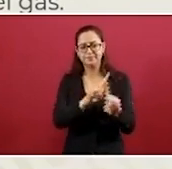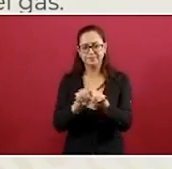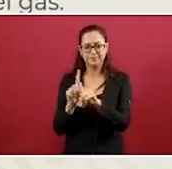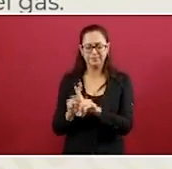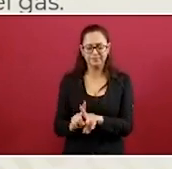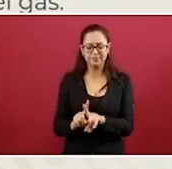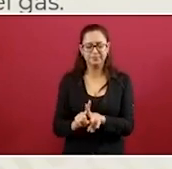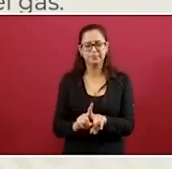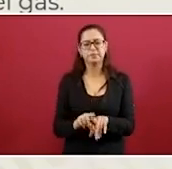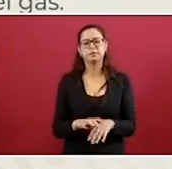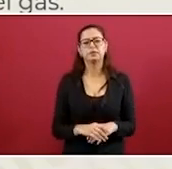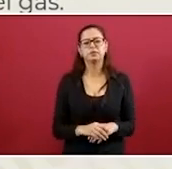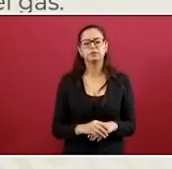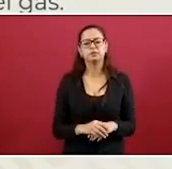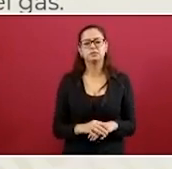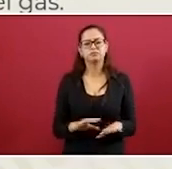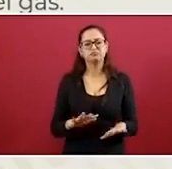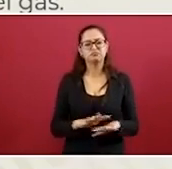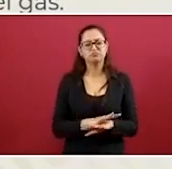de manera